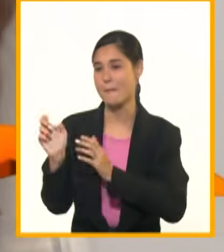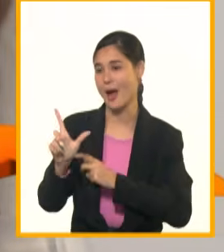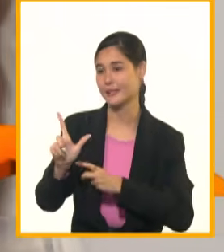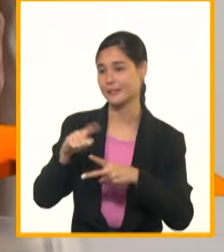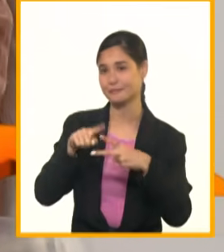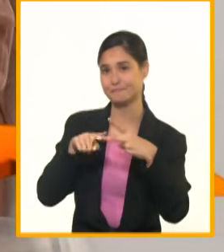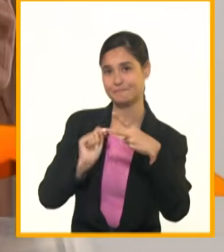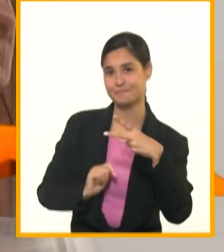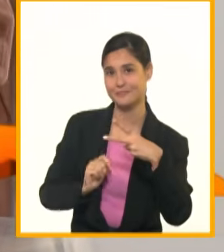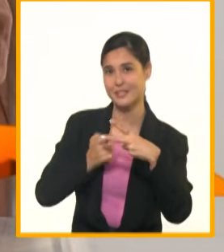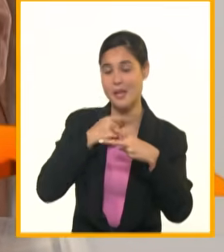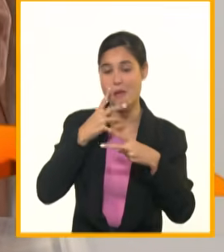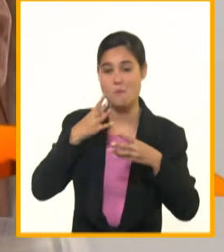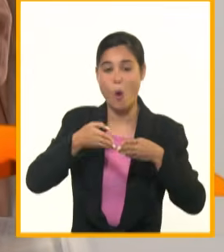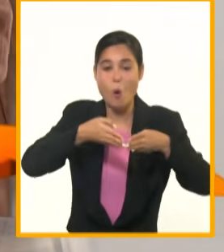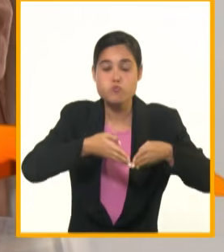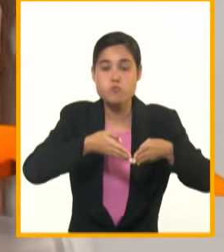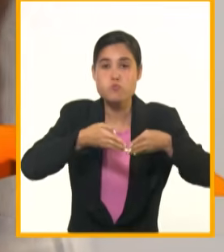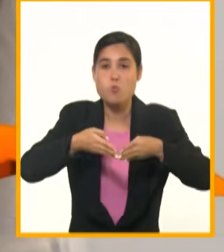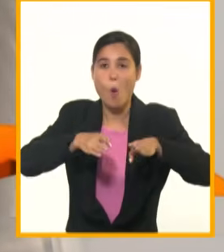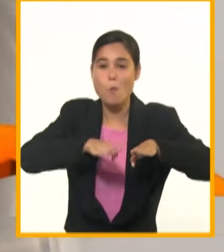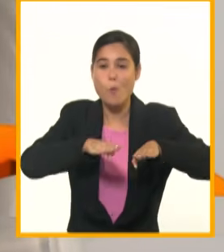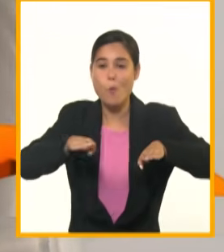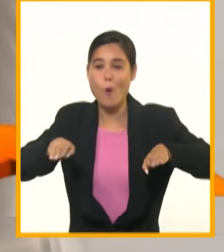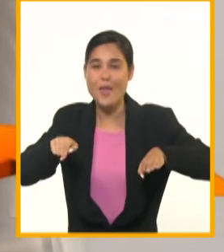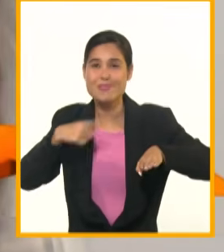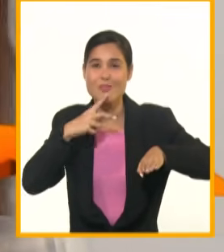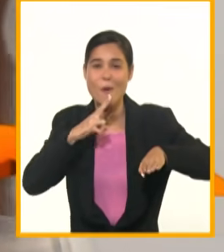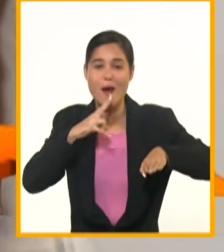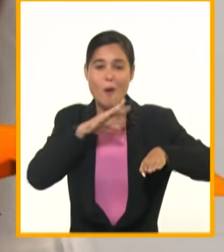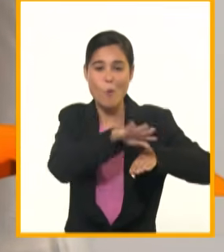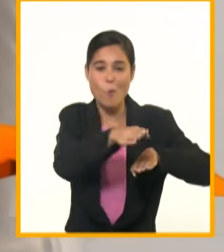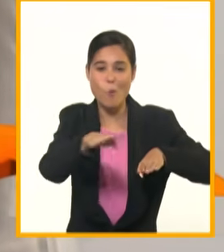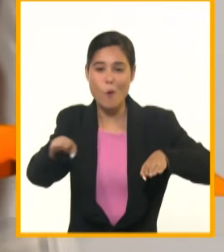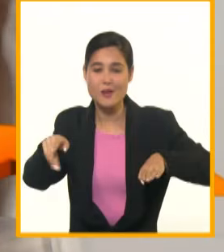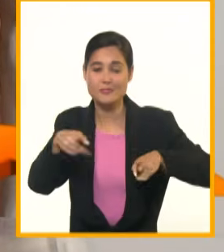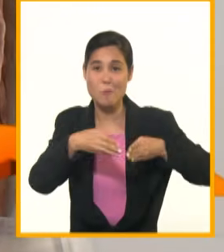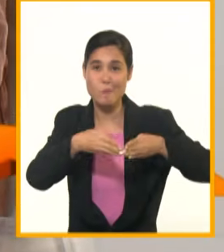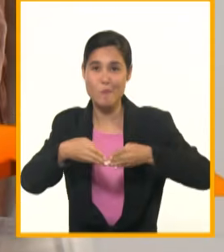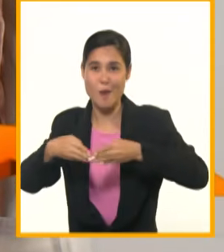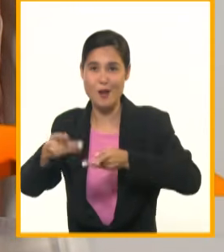de los viales, de la zona de actividad logística, y luego se crea la zona y se continúa